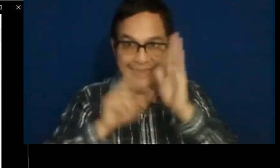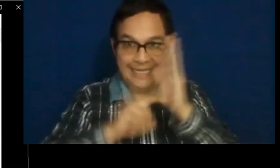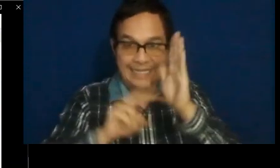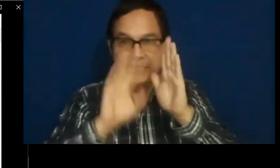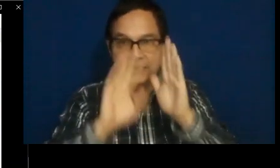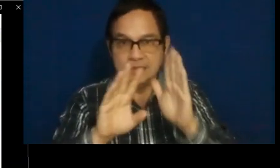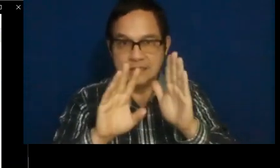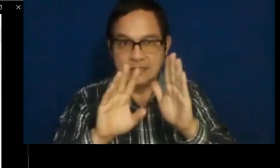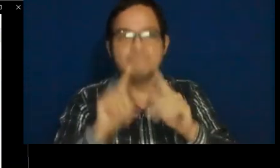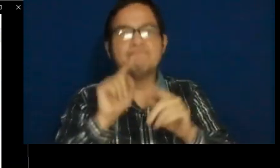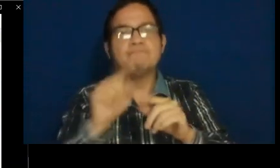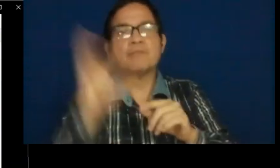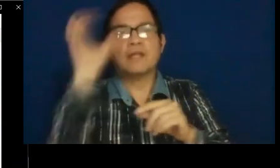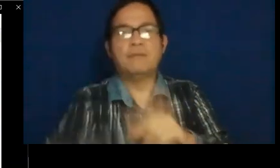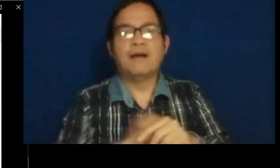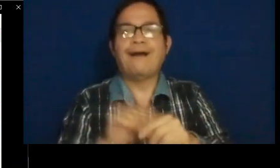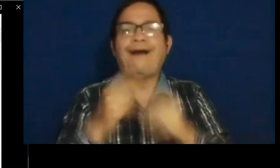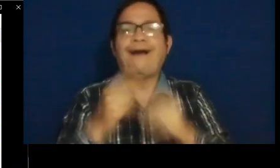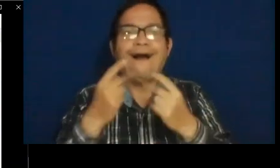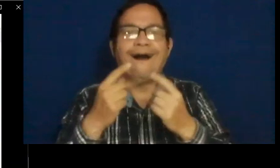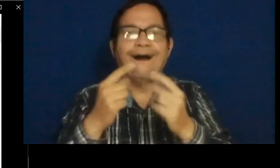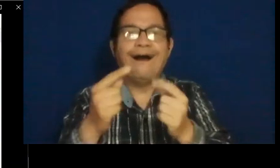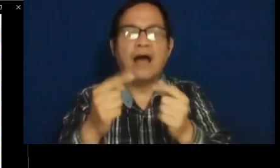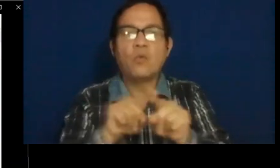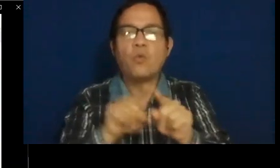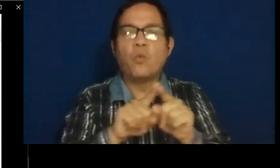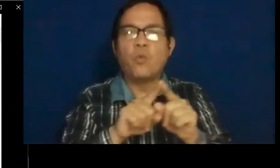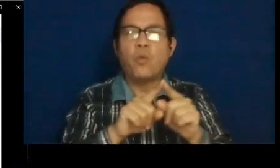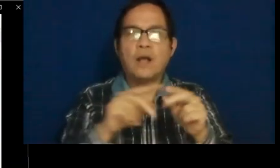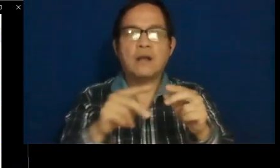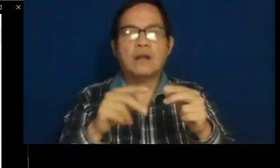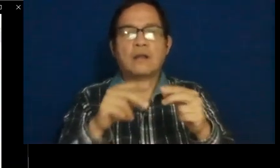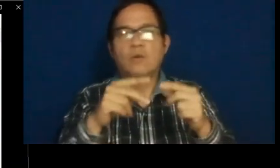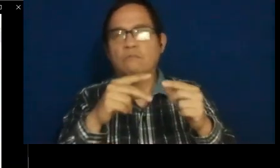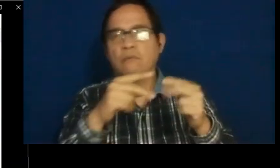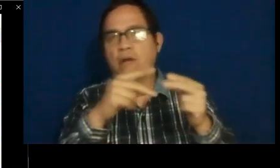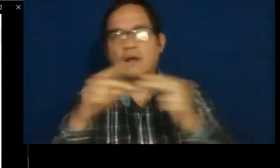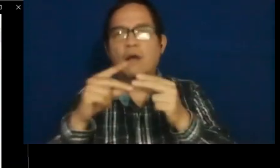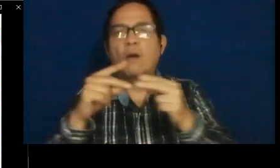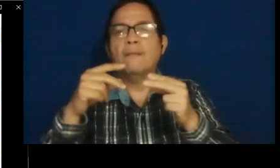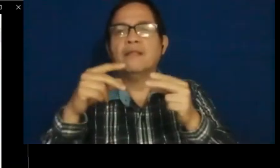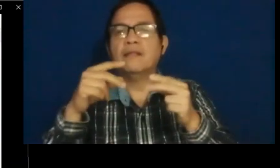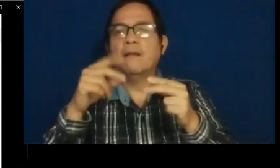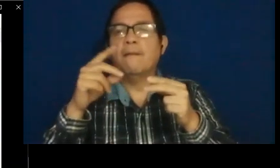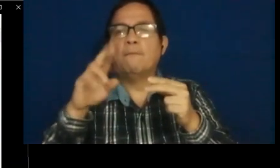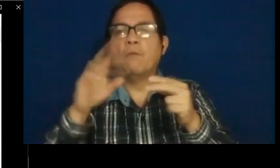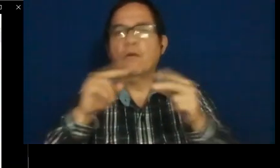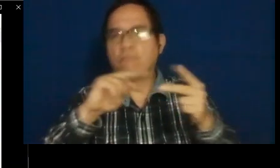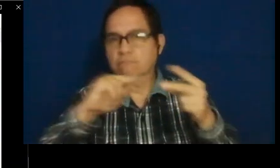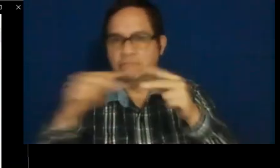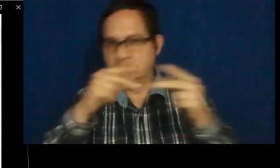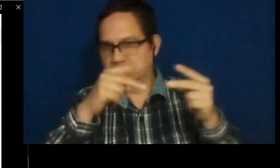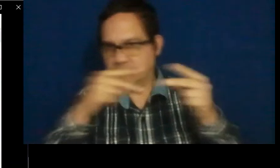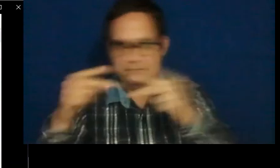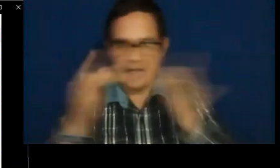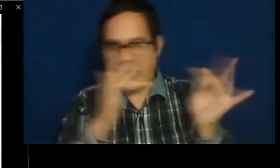cuenta que la aceleración es directamente proporcional a la fuerza y es inversamente proporcional a la